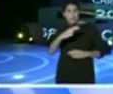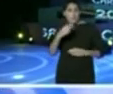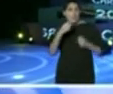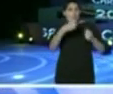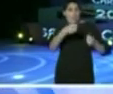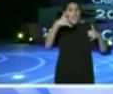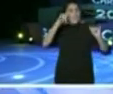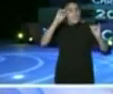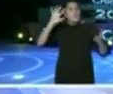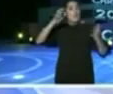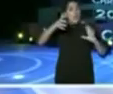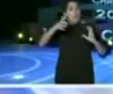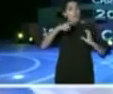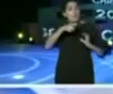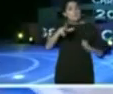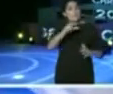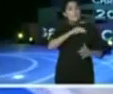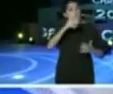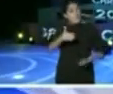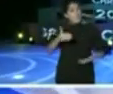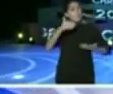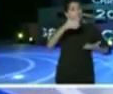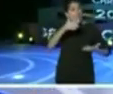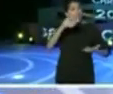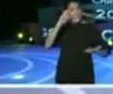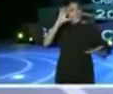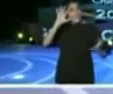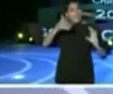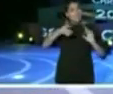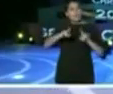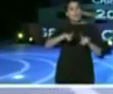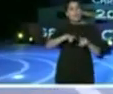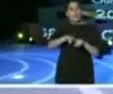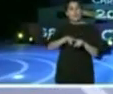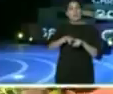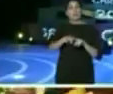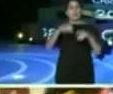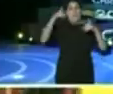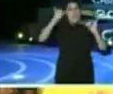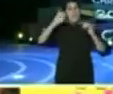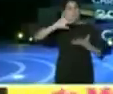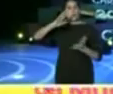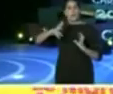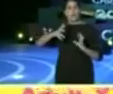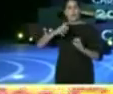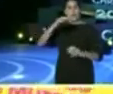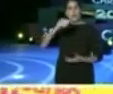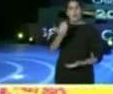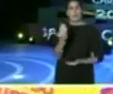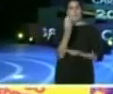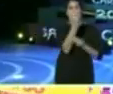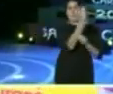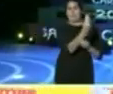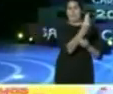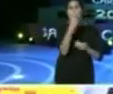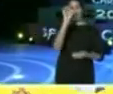Locos. Este reconocimiento que es el más trónico, desde luego, del carnaval. Diablos Locos, el trofeo Tom Carby. Ellos también se